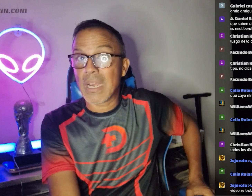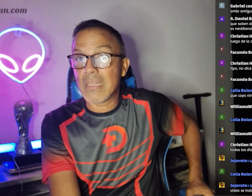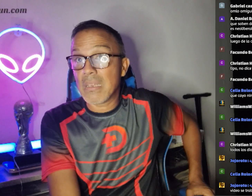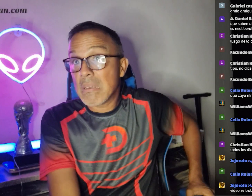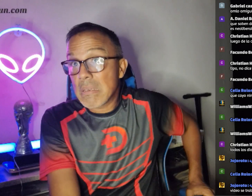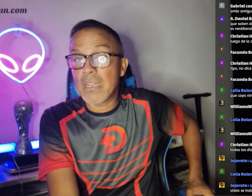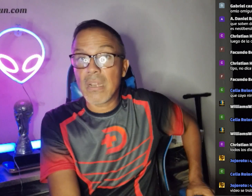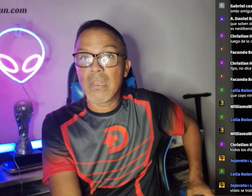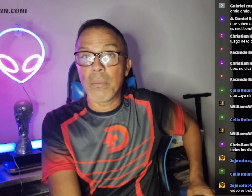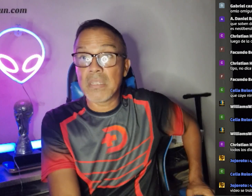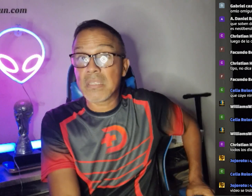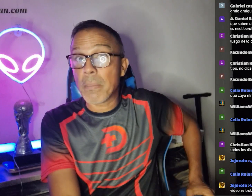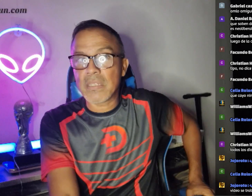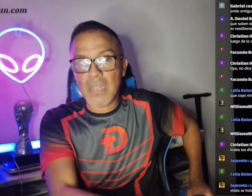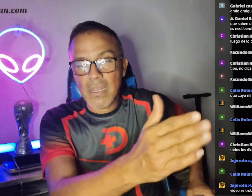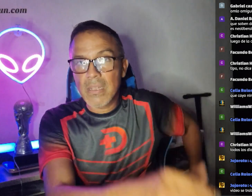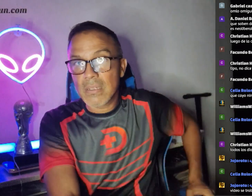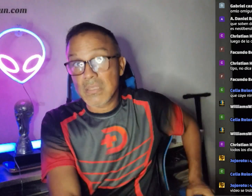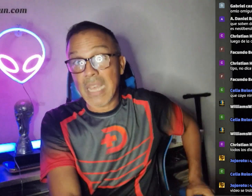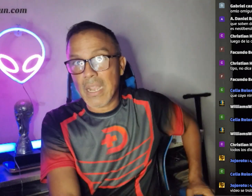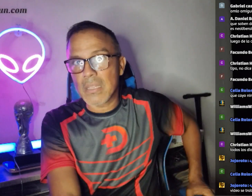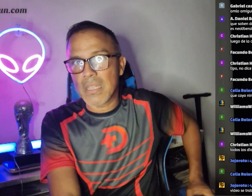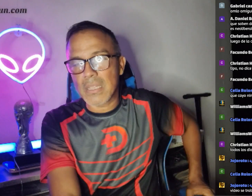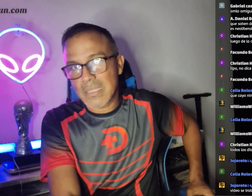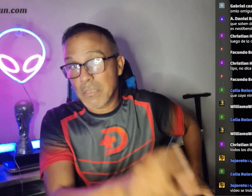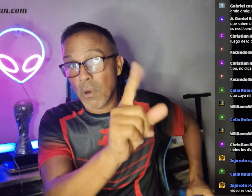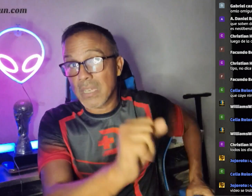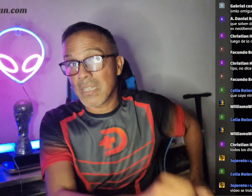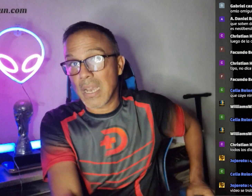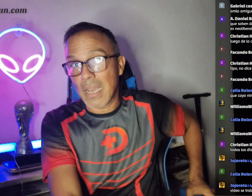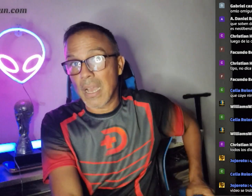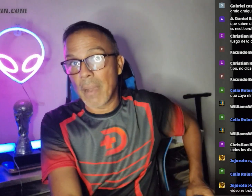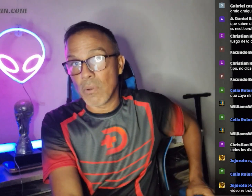murió gente, y mira, en vez de estar presa, está de candidata. Esa es